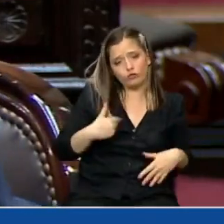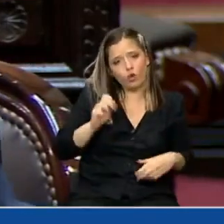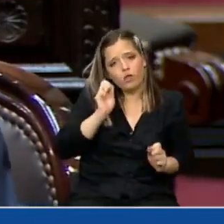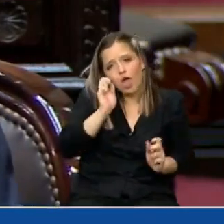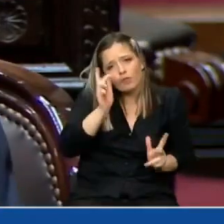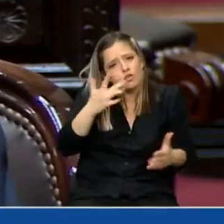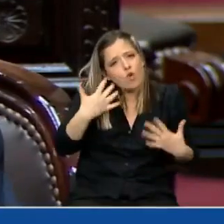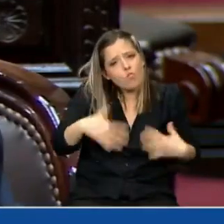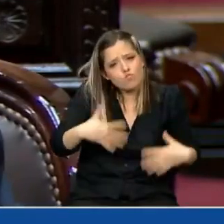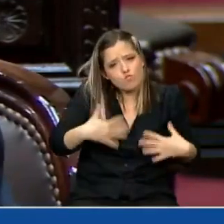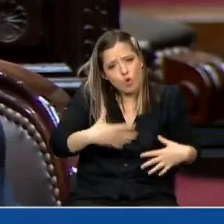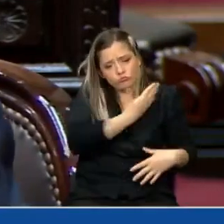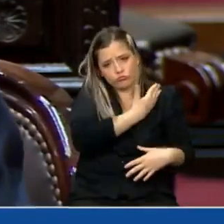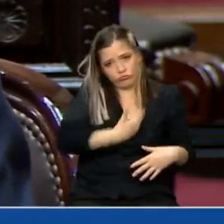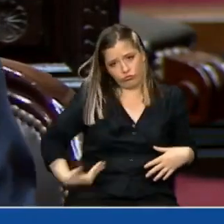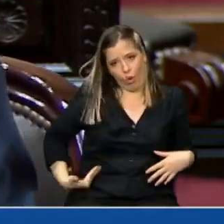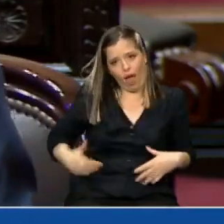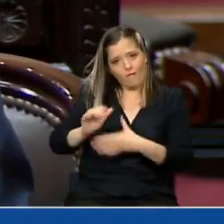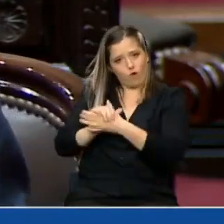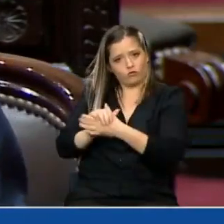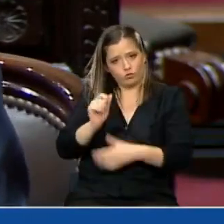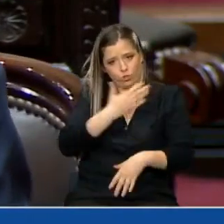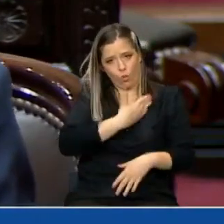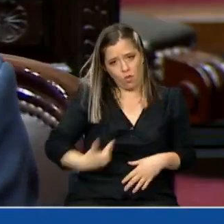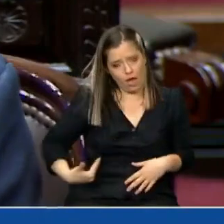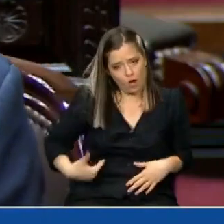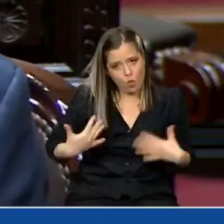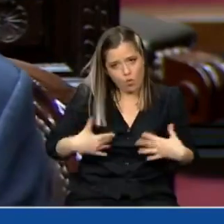siendo peronista, que fue el doctor Raúl Alfonsín.